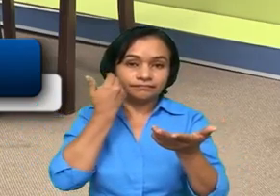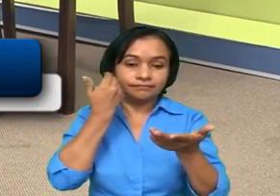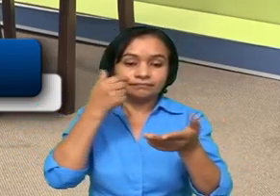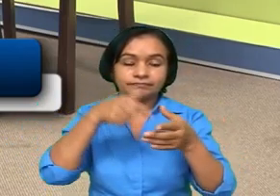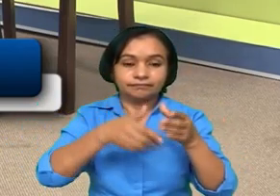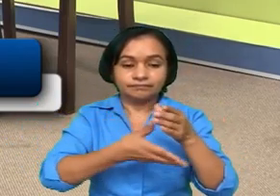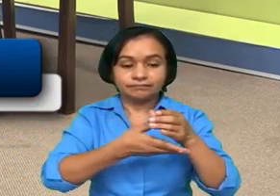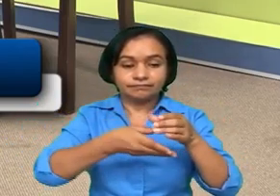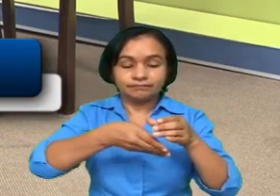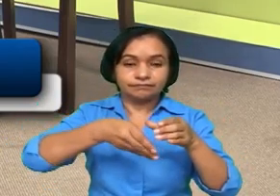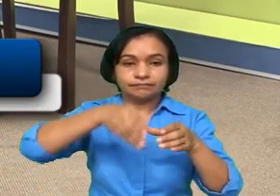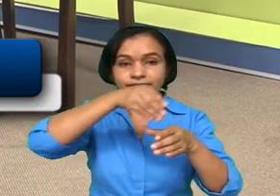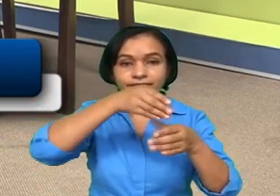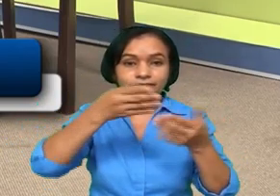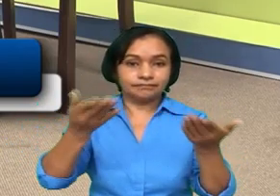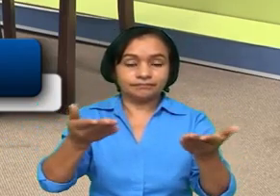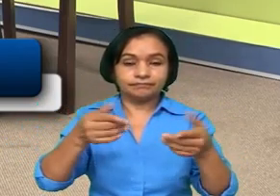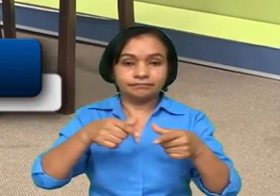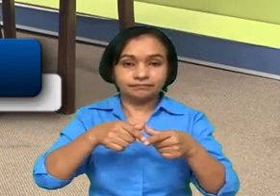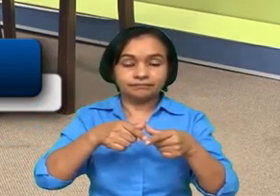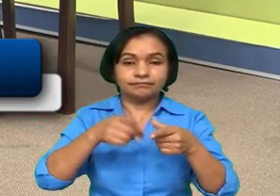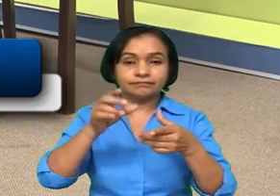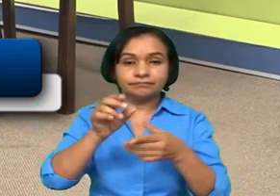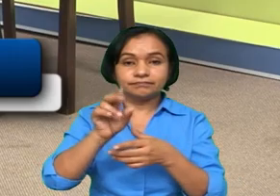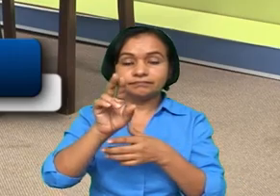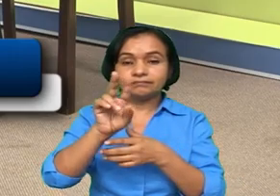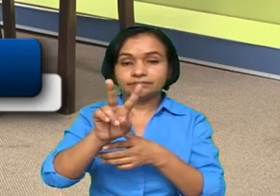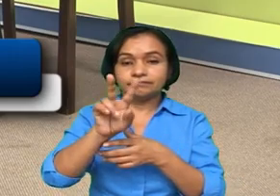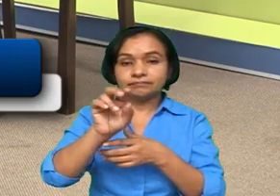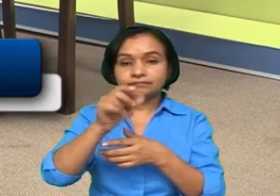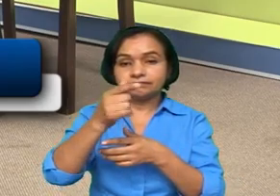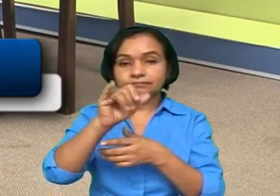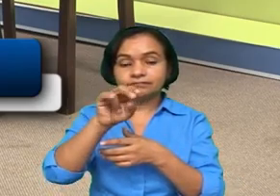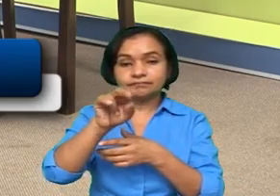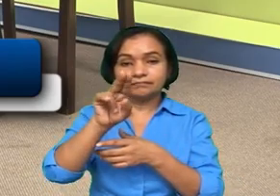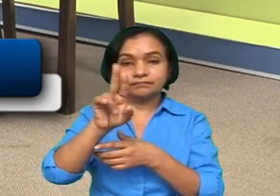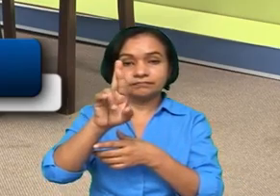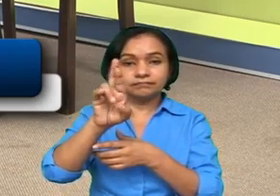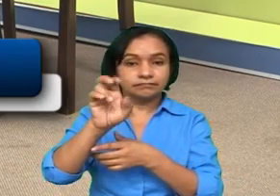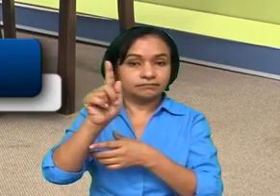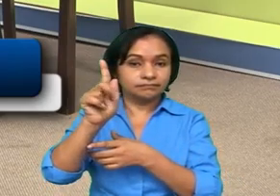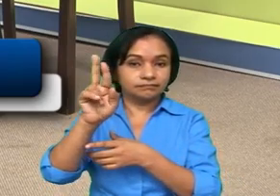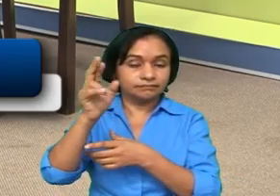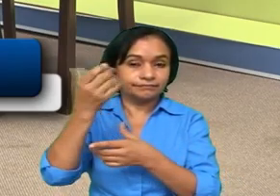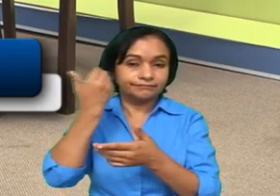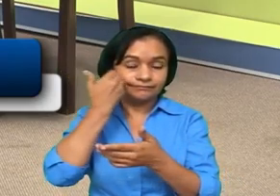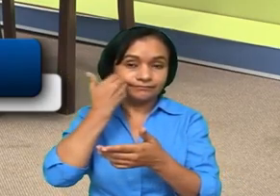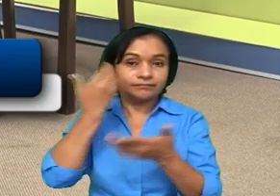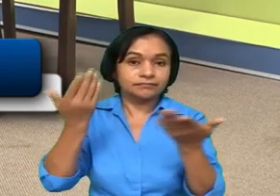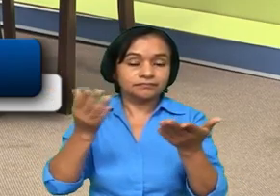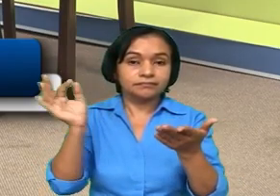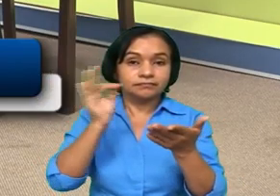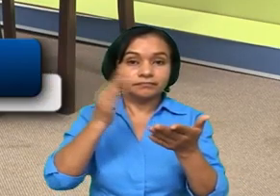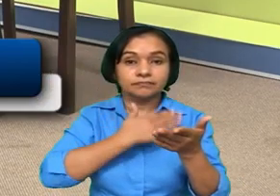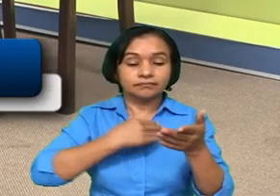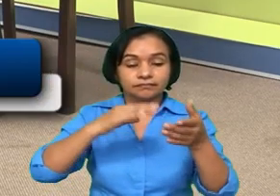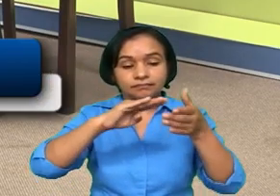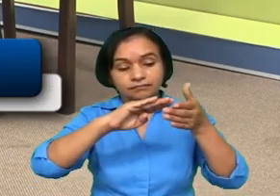vagina, vas contaminando la uretra. Entonces fácilmente van a ser las infecciones. ¿Cuál es la forma más